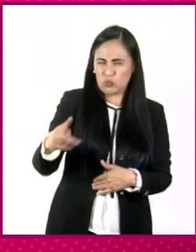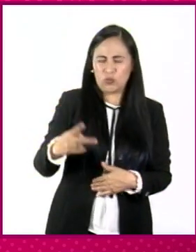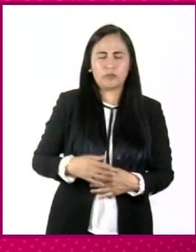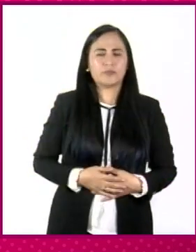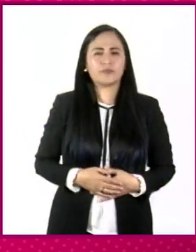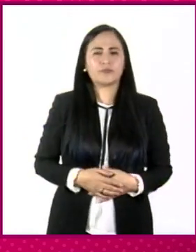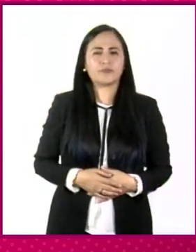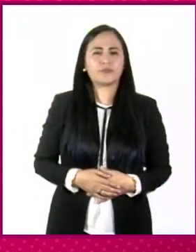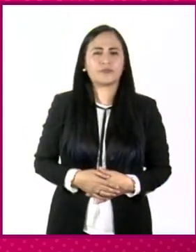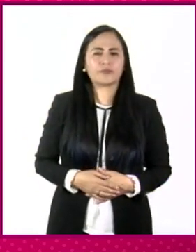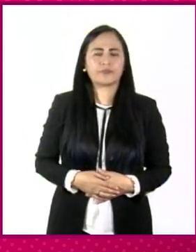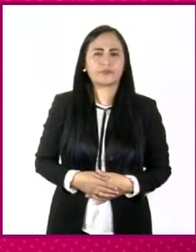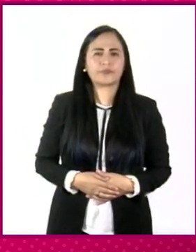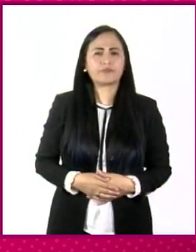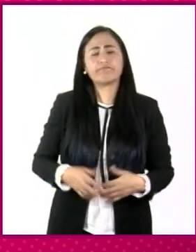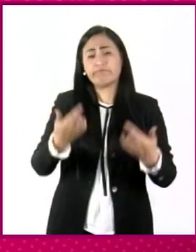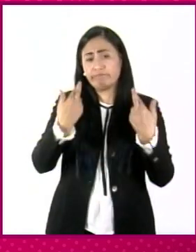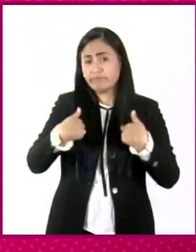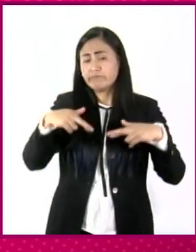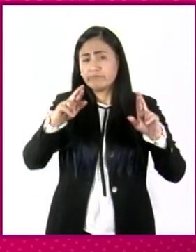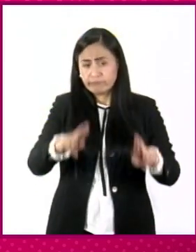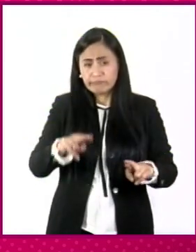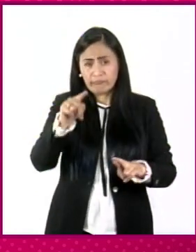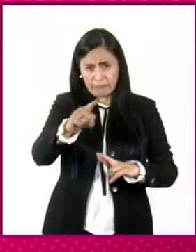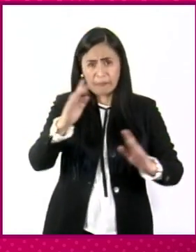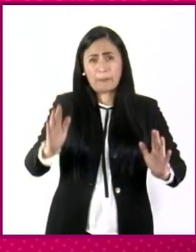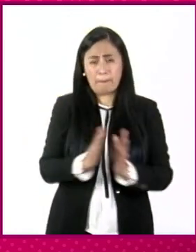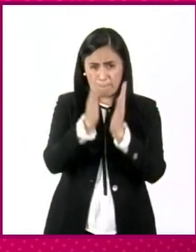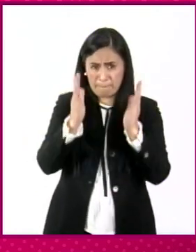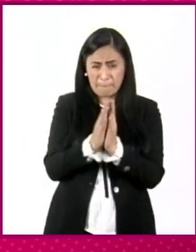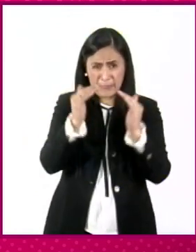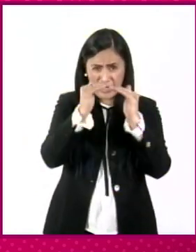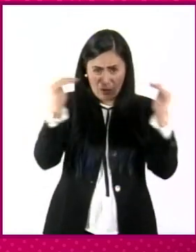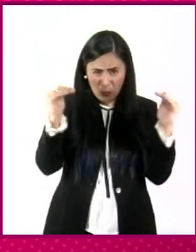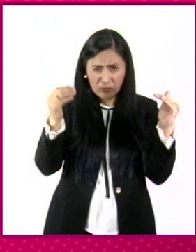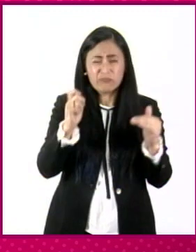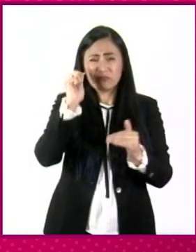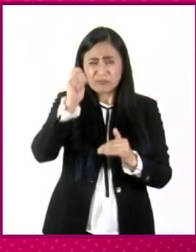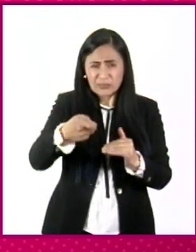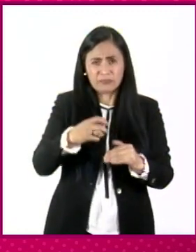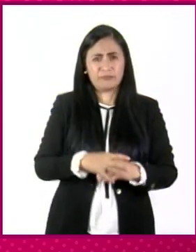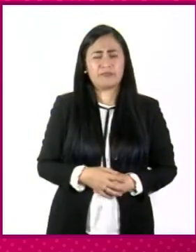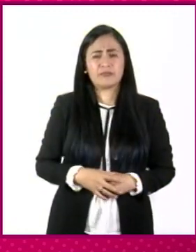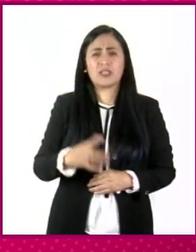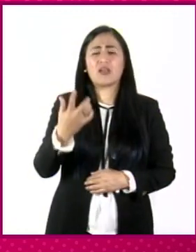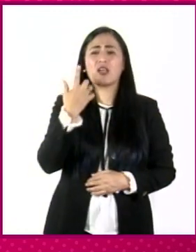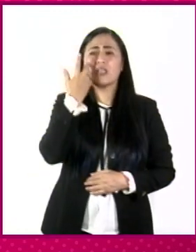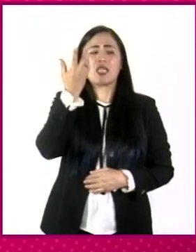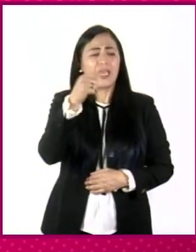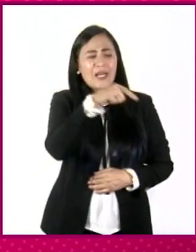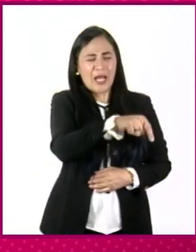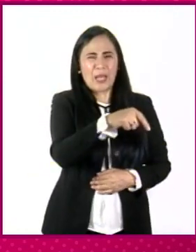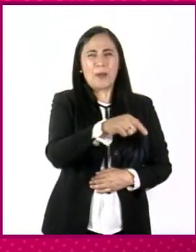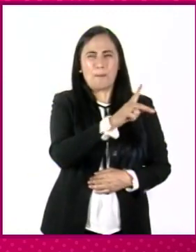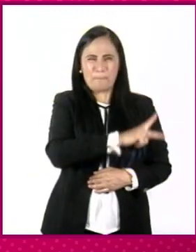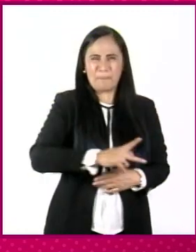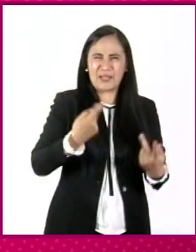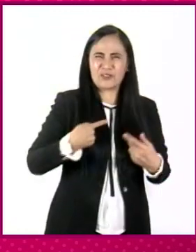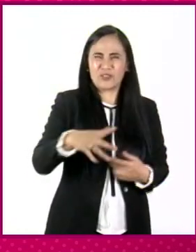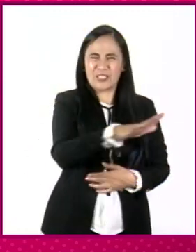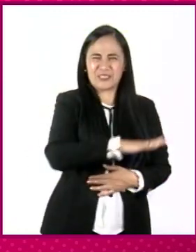representantes en la democracia lo que pretenden es justamente hablar a la voz del pueblo. En la medida en